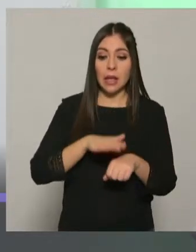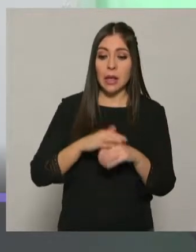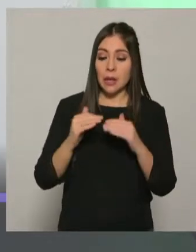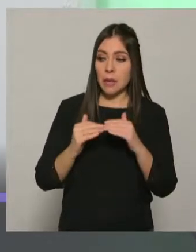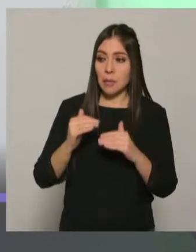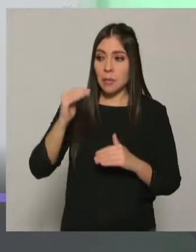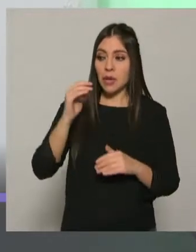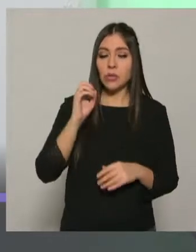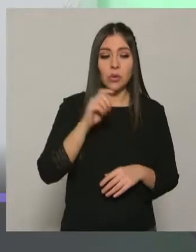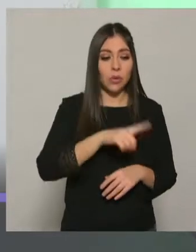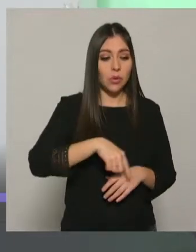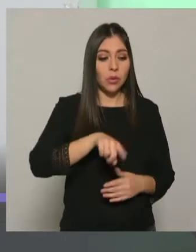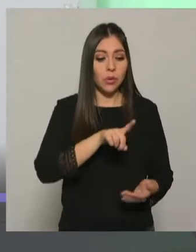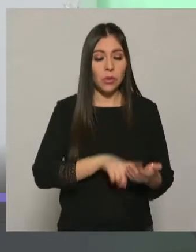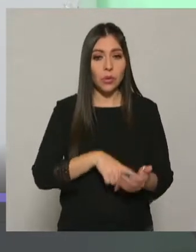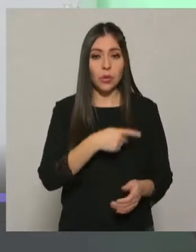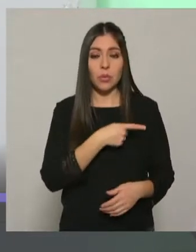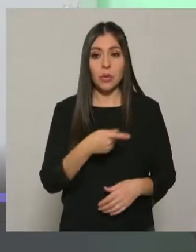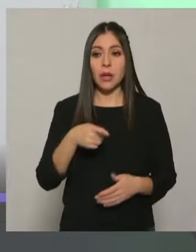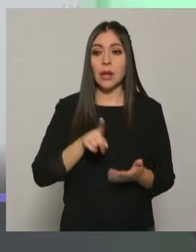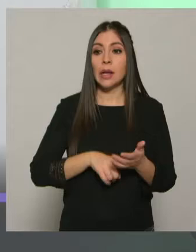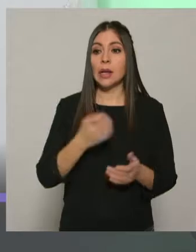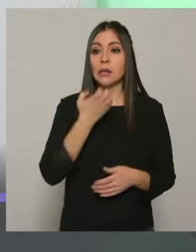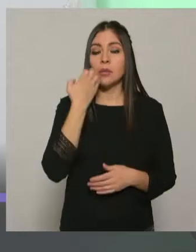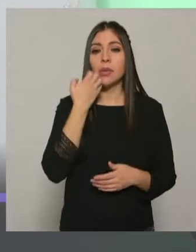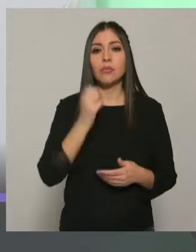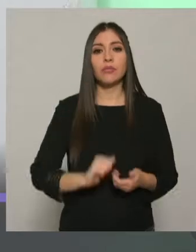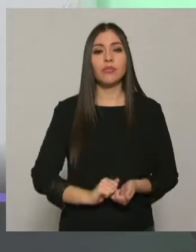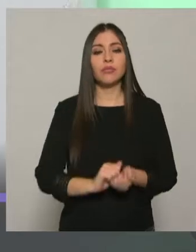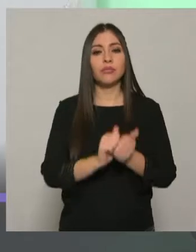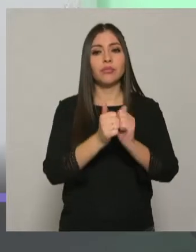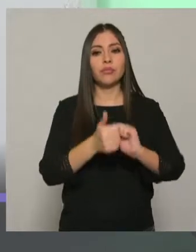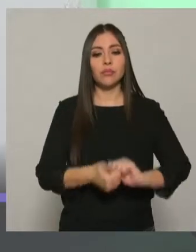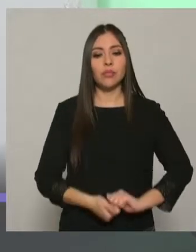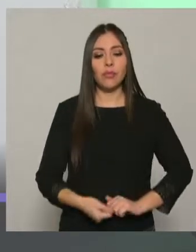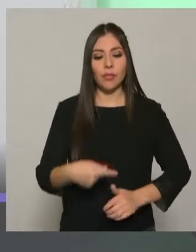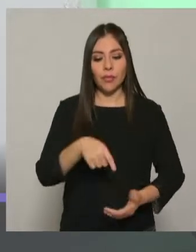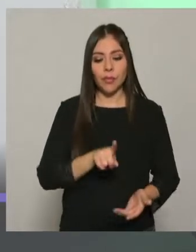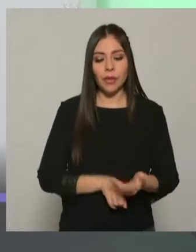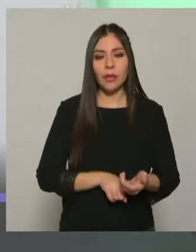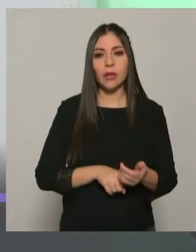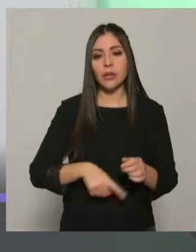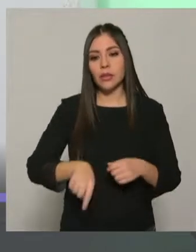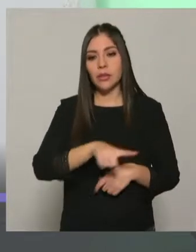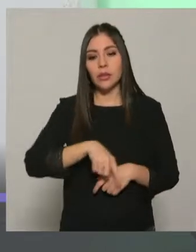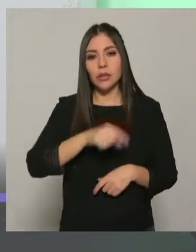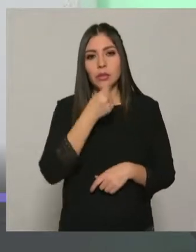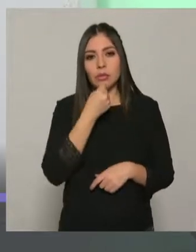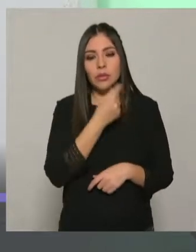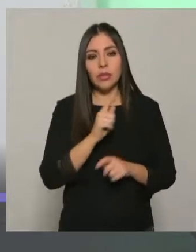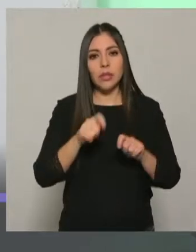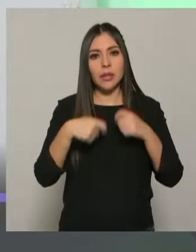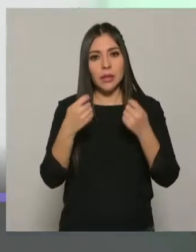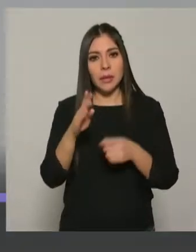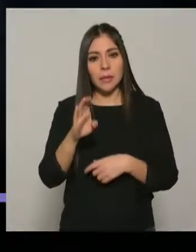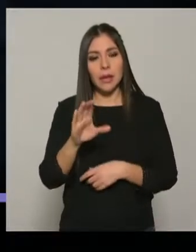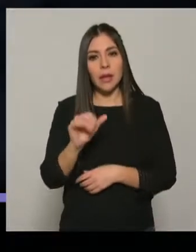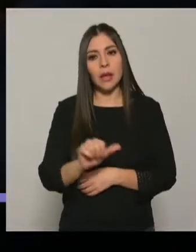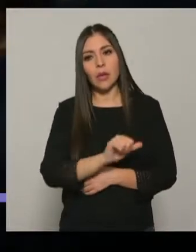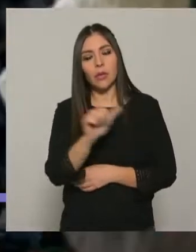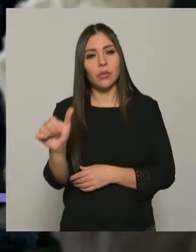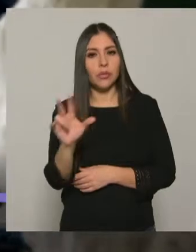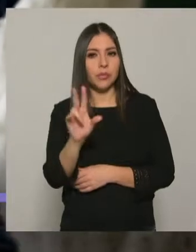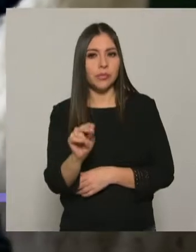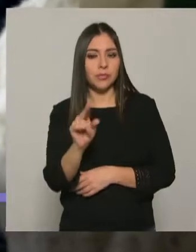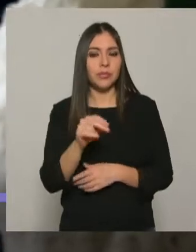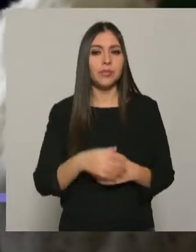más pobres dentro de una misma escuela, se generan divisiones internas entre los niños que reciben la beca y los que no. En